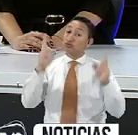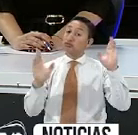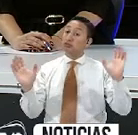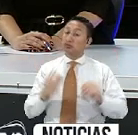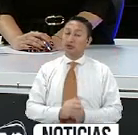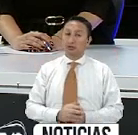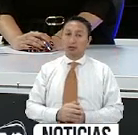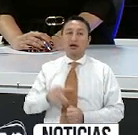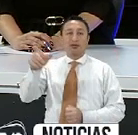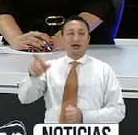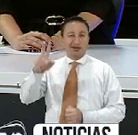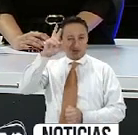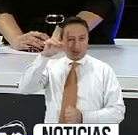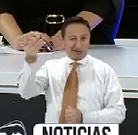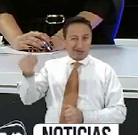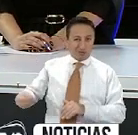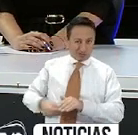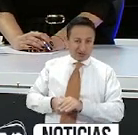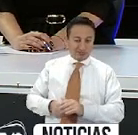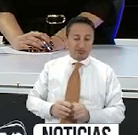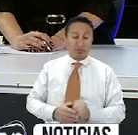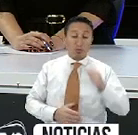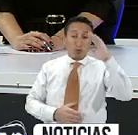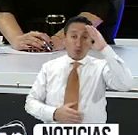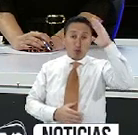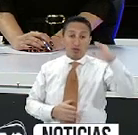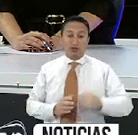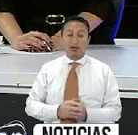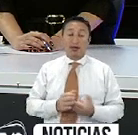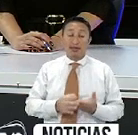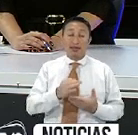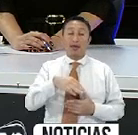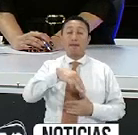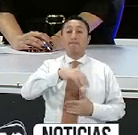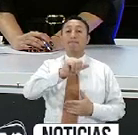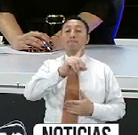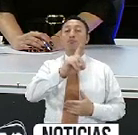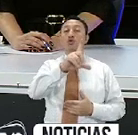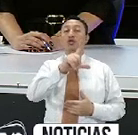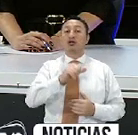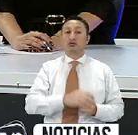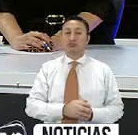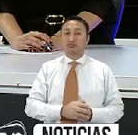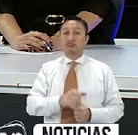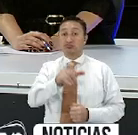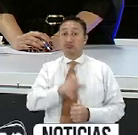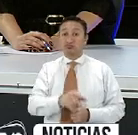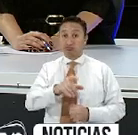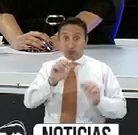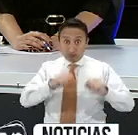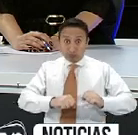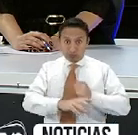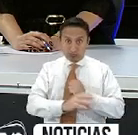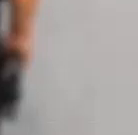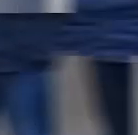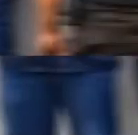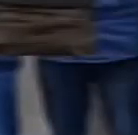fines extorsivos. La policía del distrito Modelo informó que los implicados no lograron su cometido.